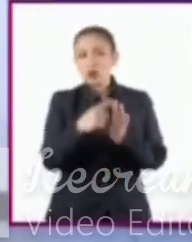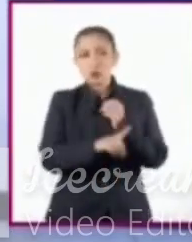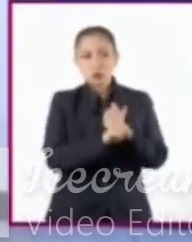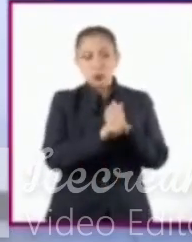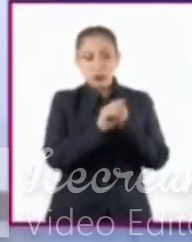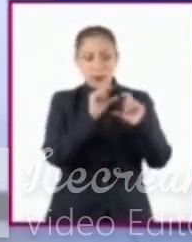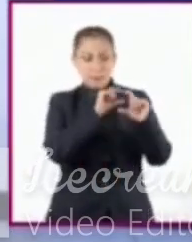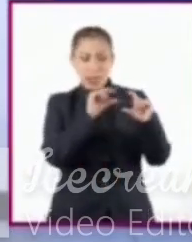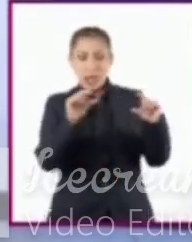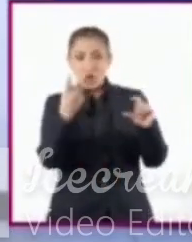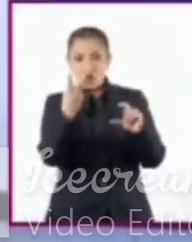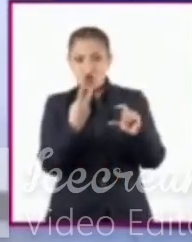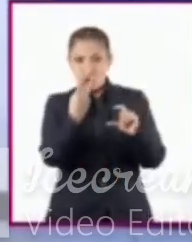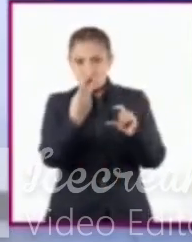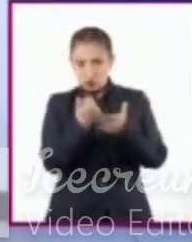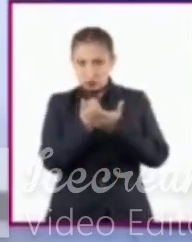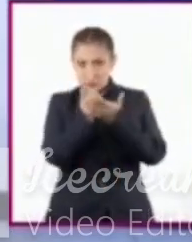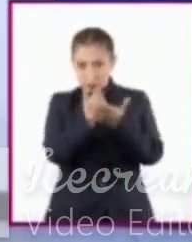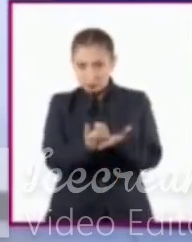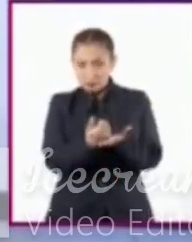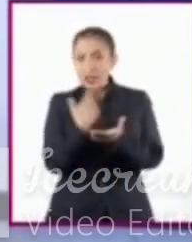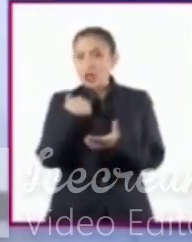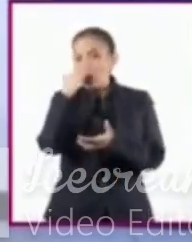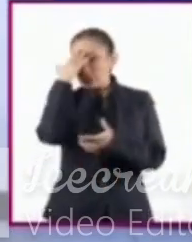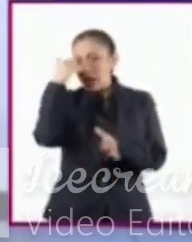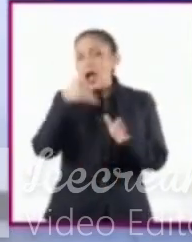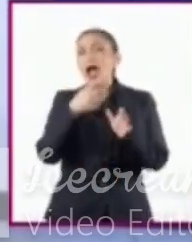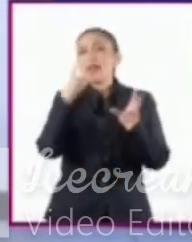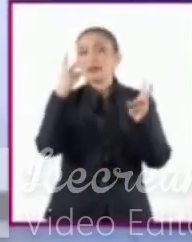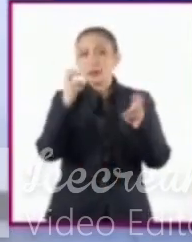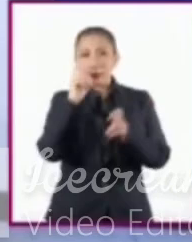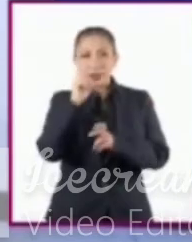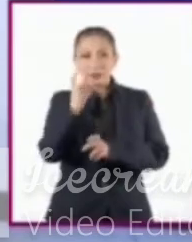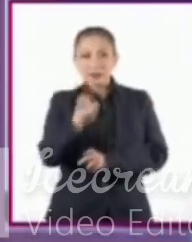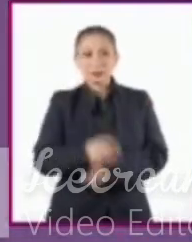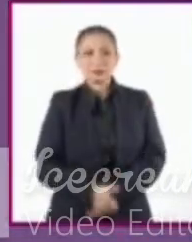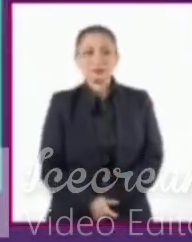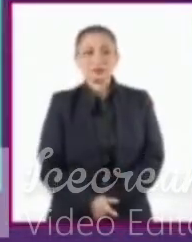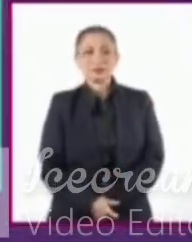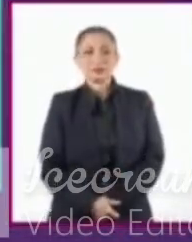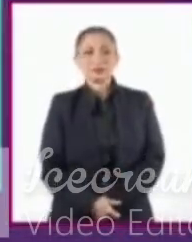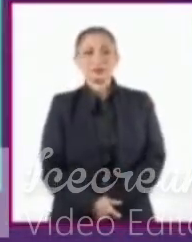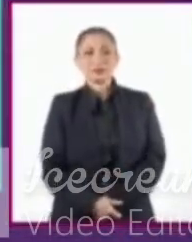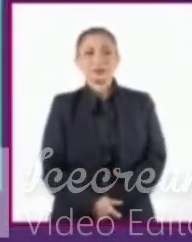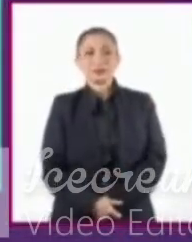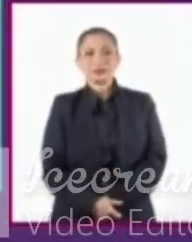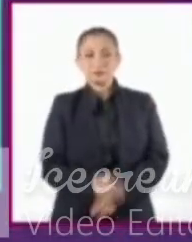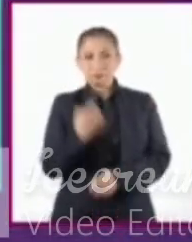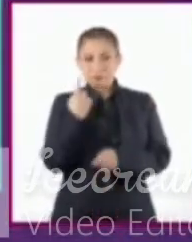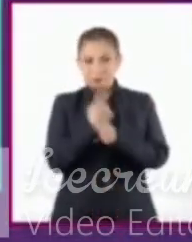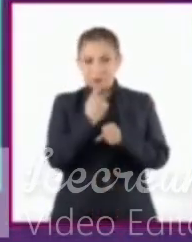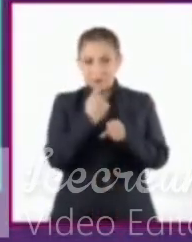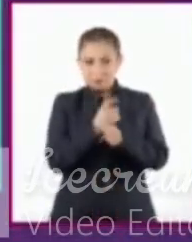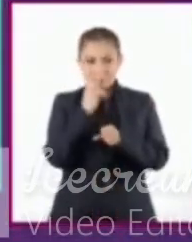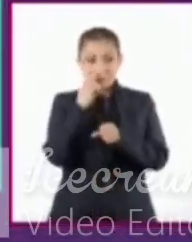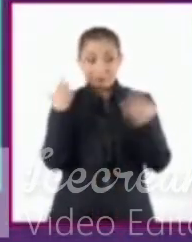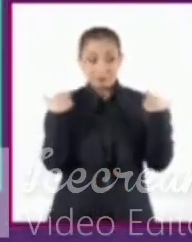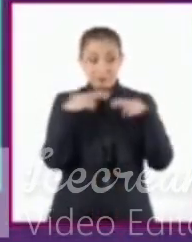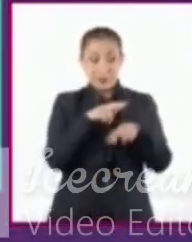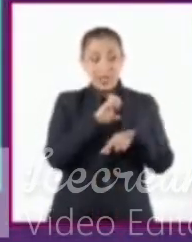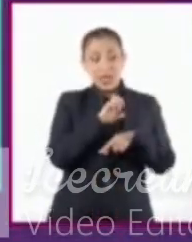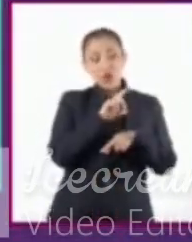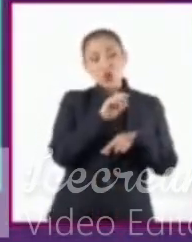que resolveremos juntos y nos ayudarán a conocer más sobre este tema. Veamos. Situación 1. El profesor